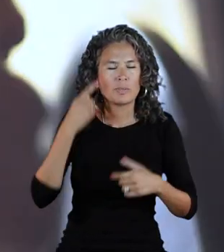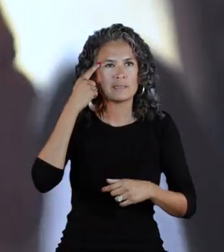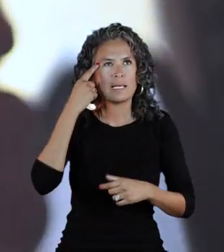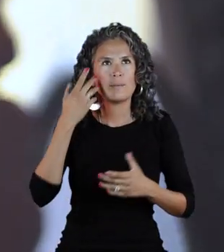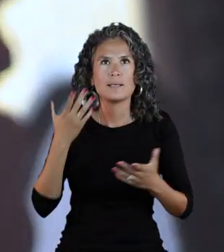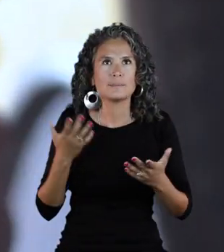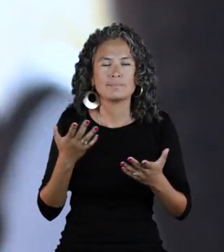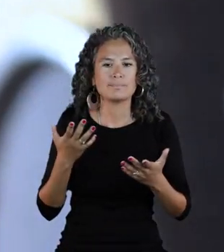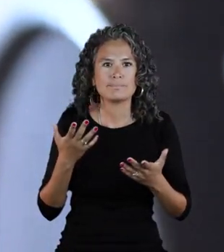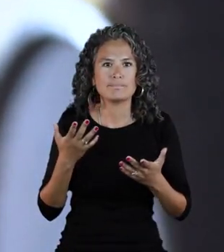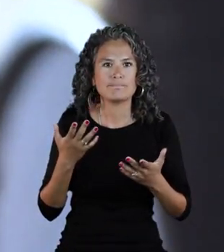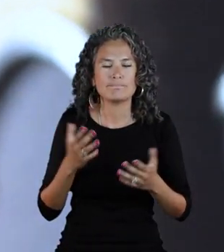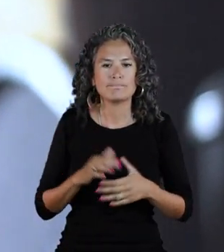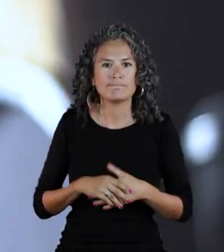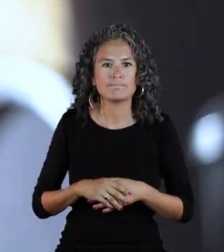para mí era...